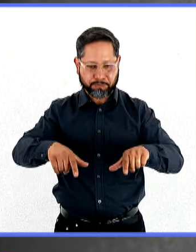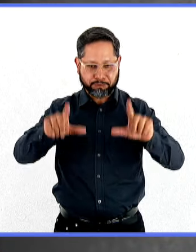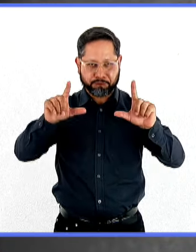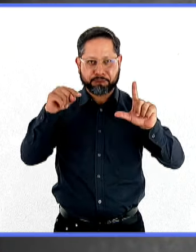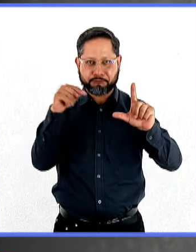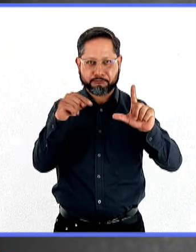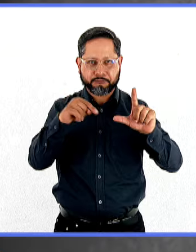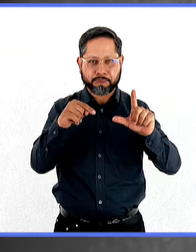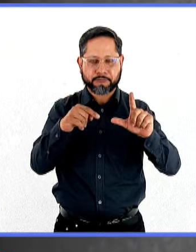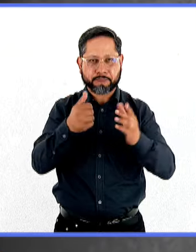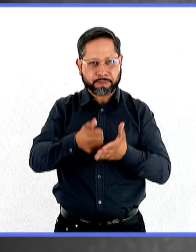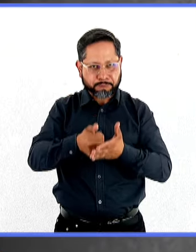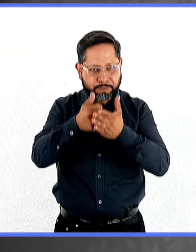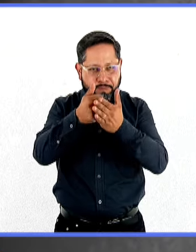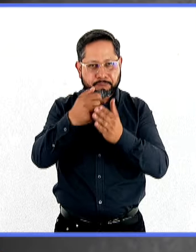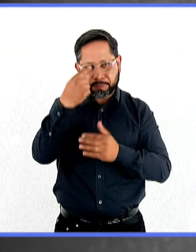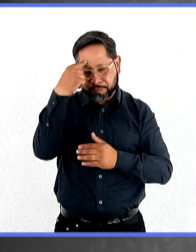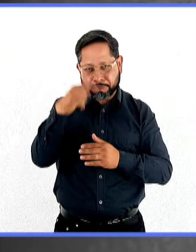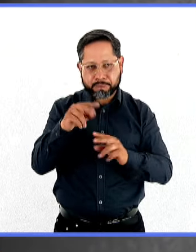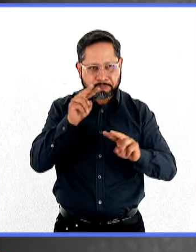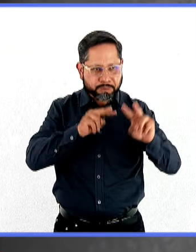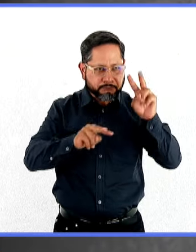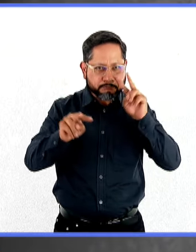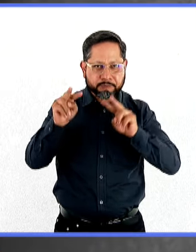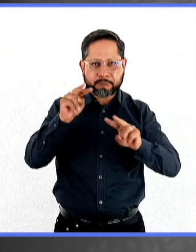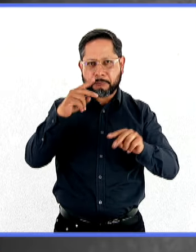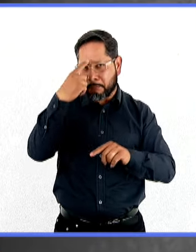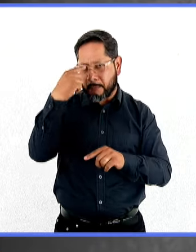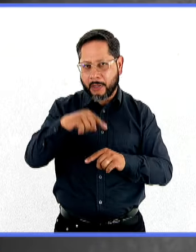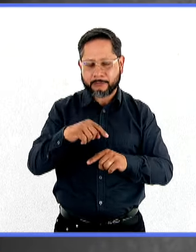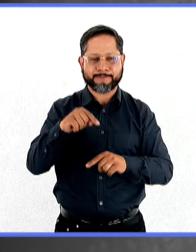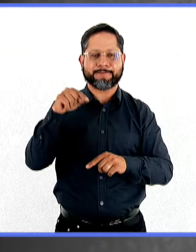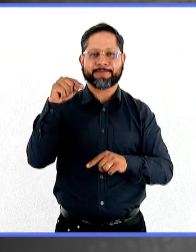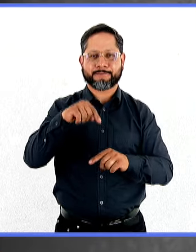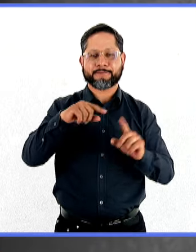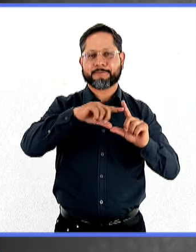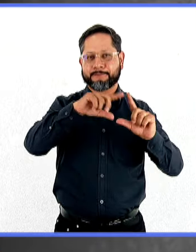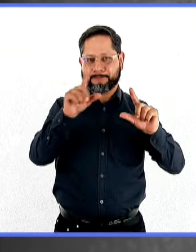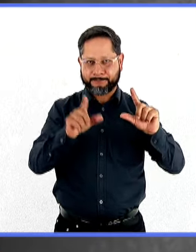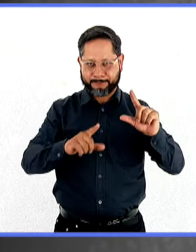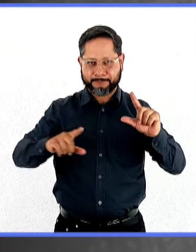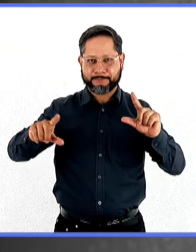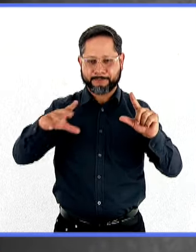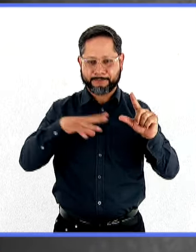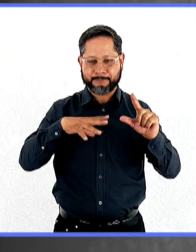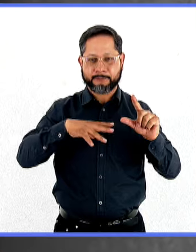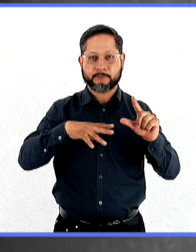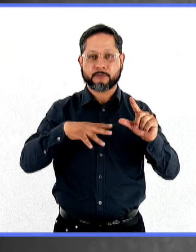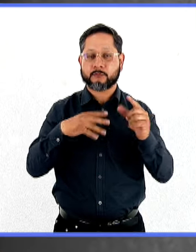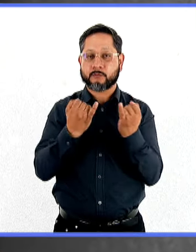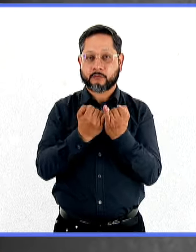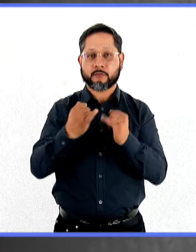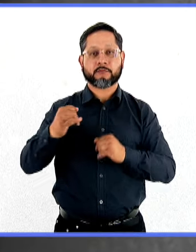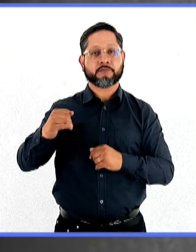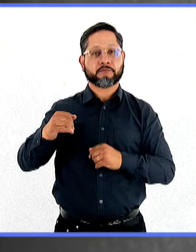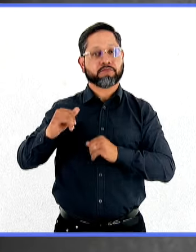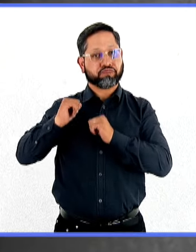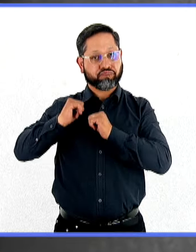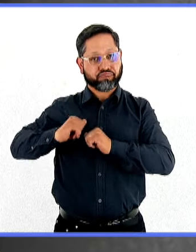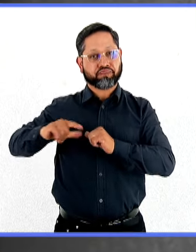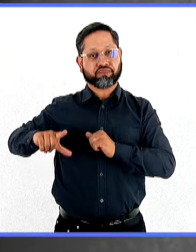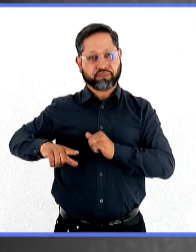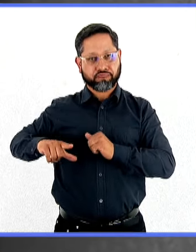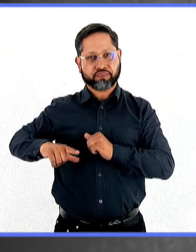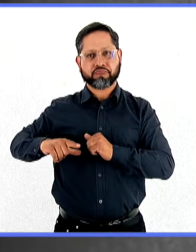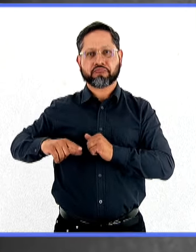sistemas de visualizador que visualizador que tiene el país pero las autoridades están conscientes se han